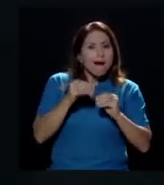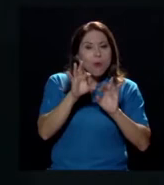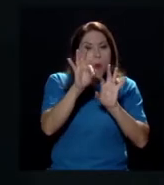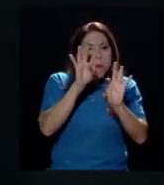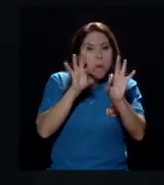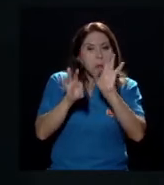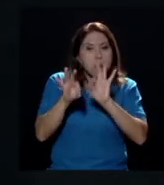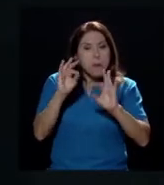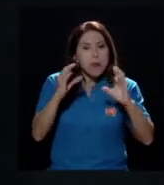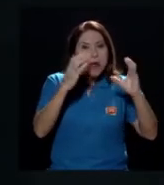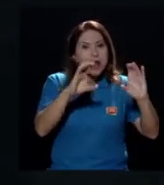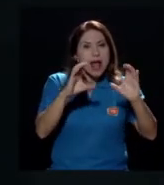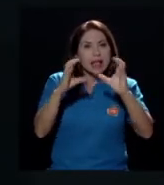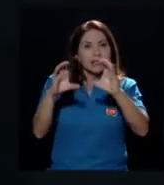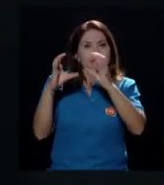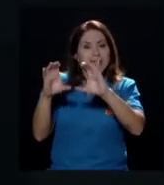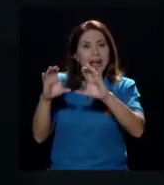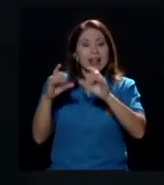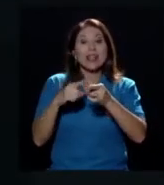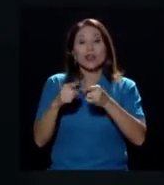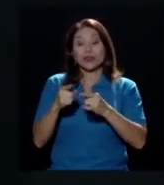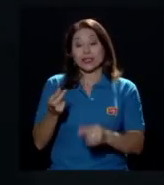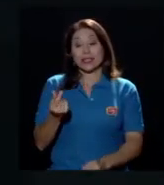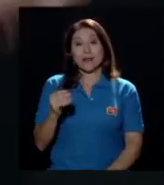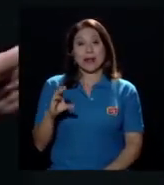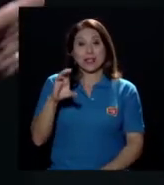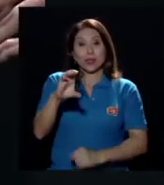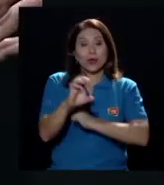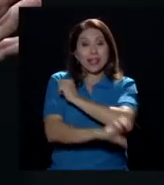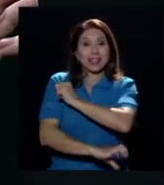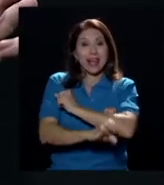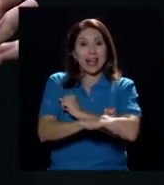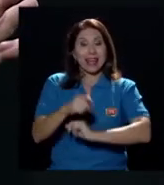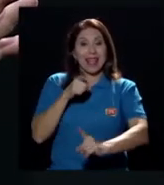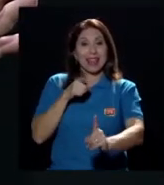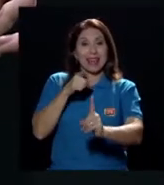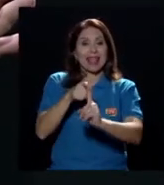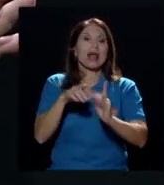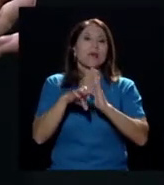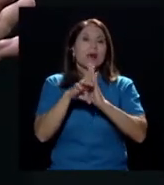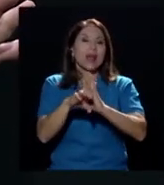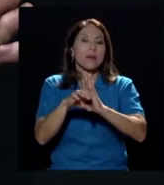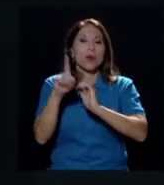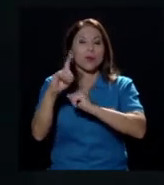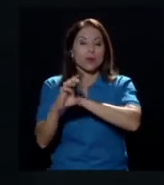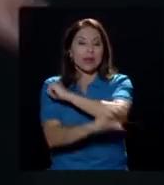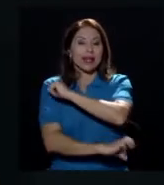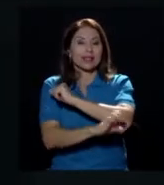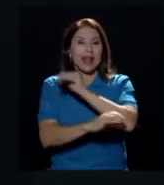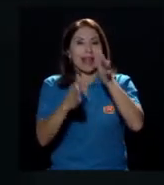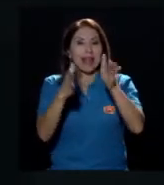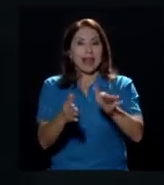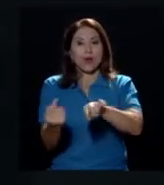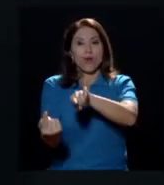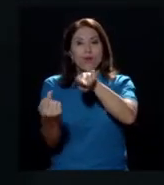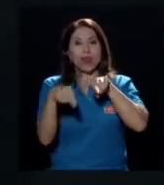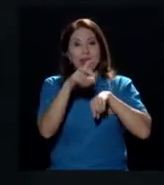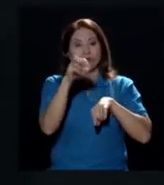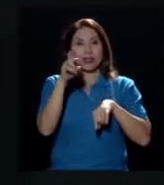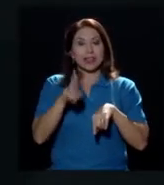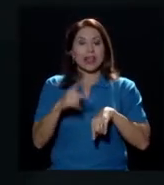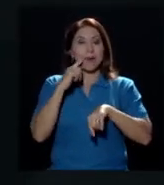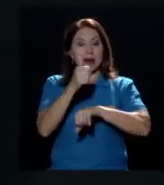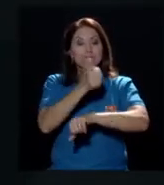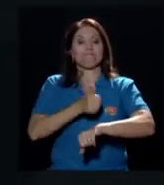un extranjero viene y pone una planta a producir en Costa Rica. En resumen, eso quiere